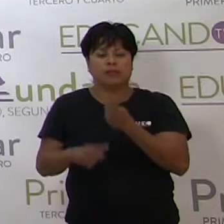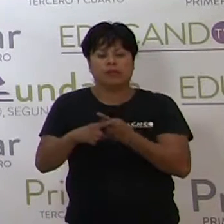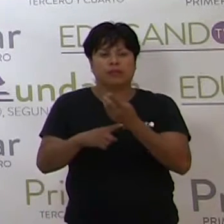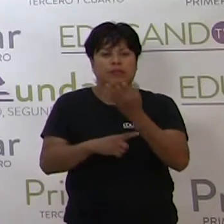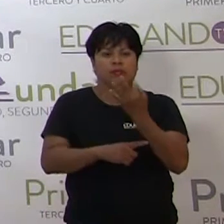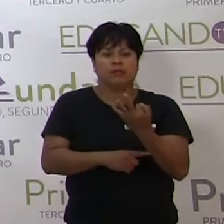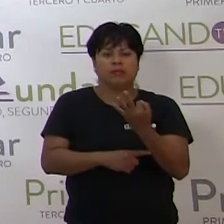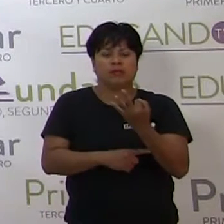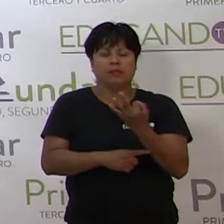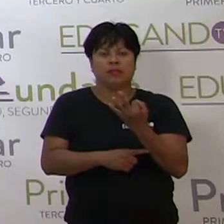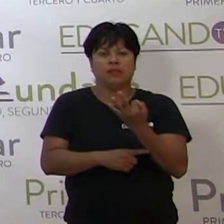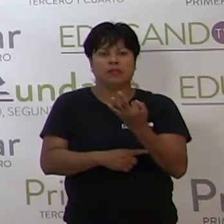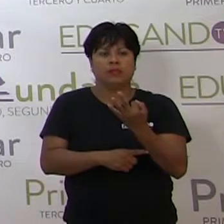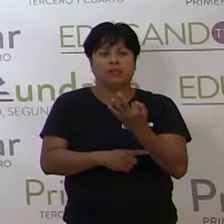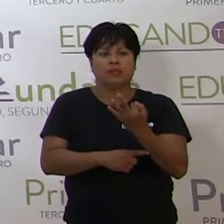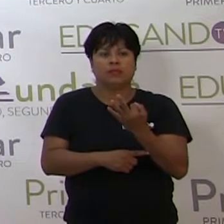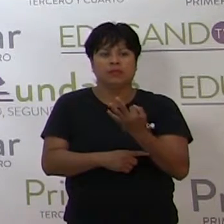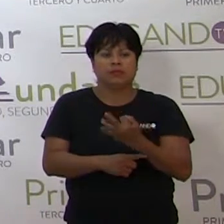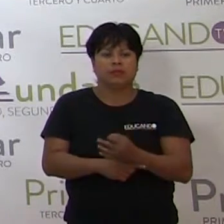más 3,